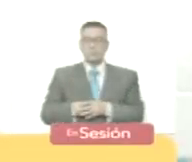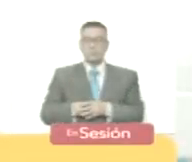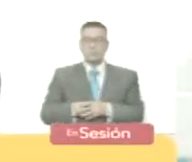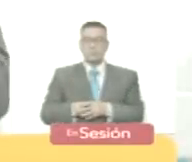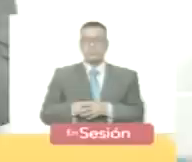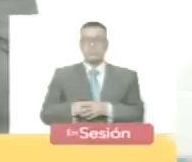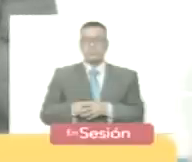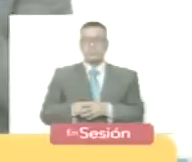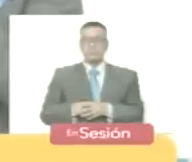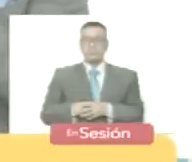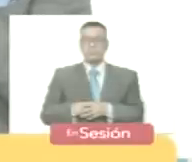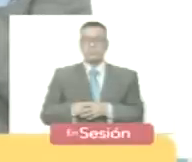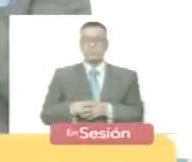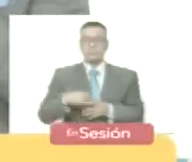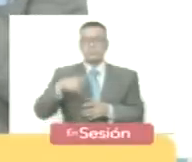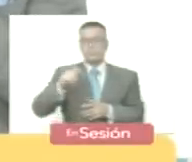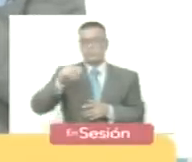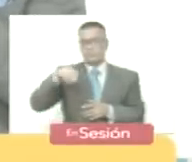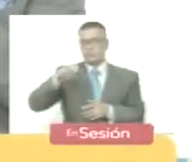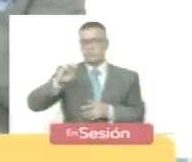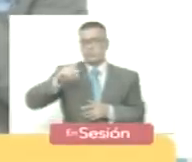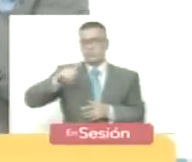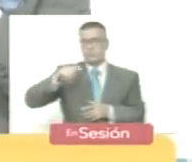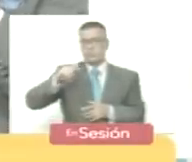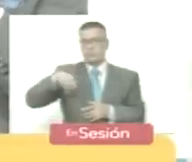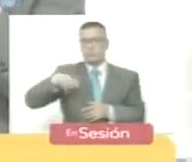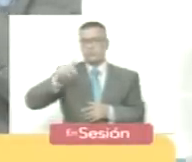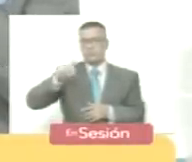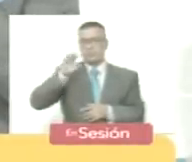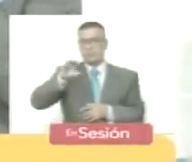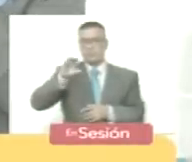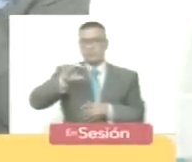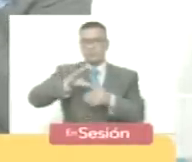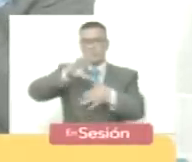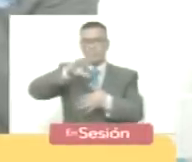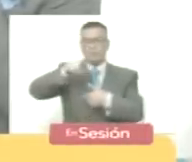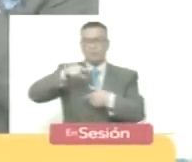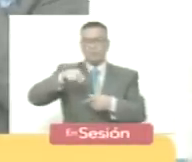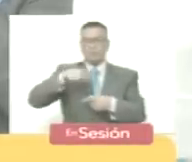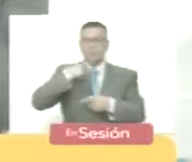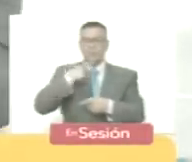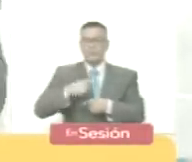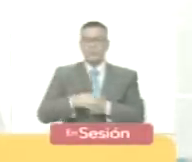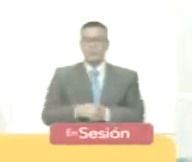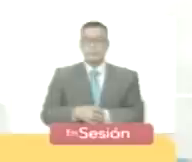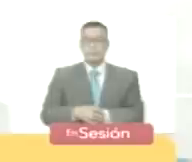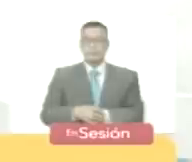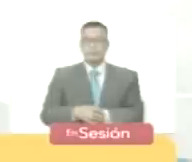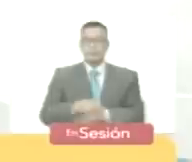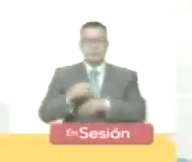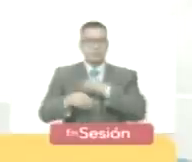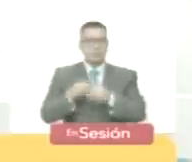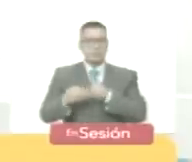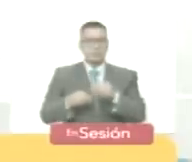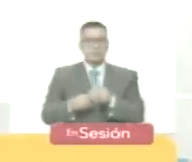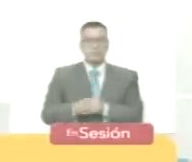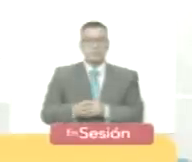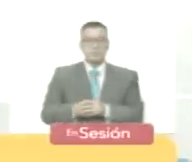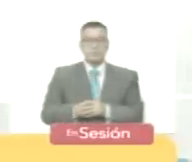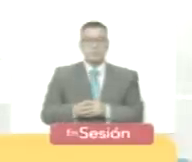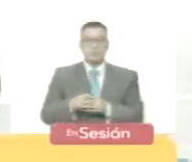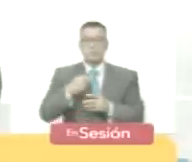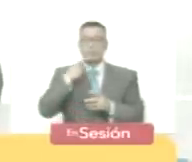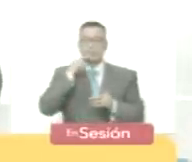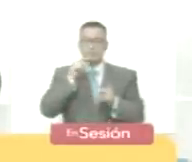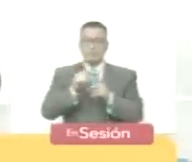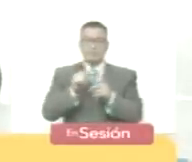templadita, de este continente, se atrevió a establecer injustas